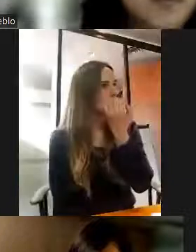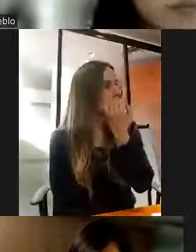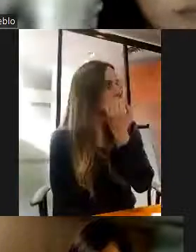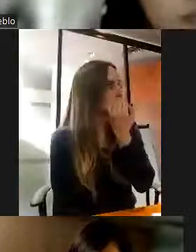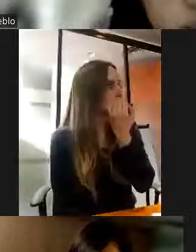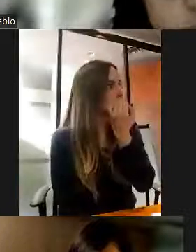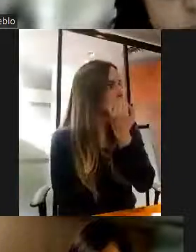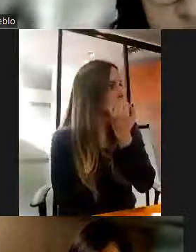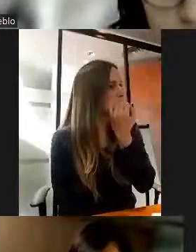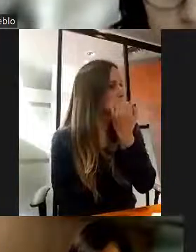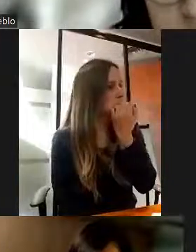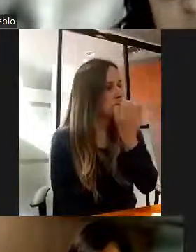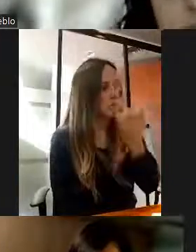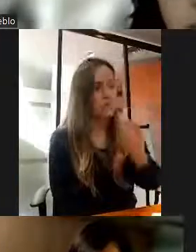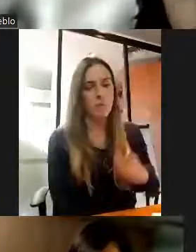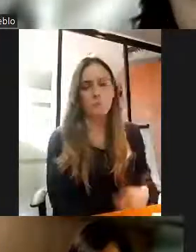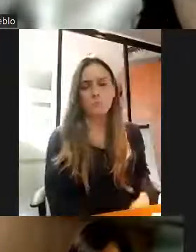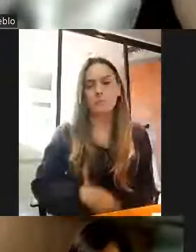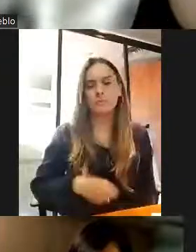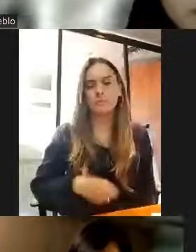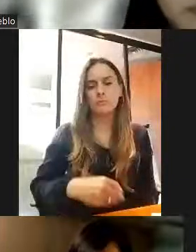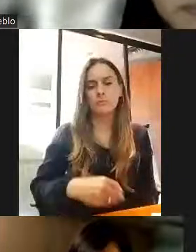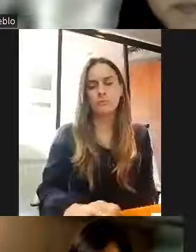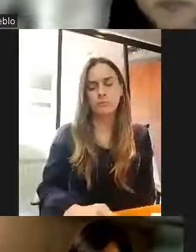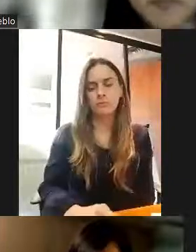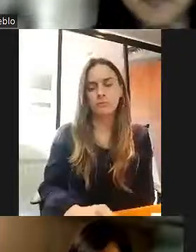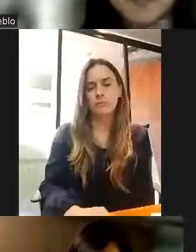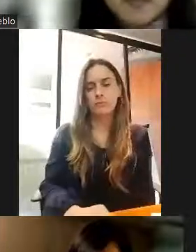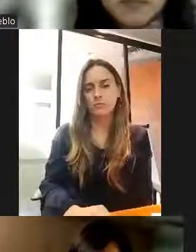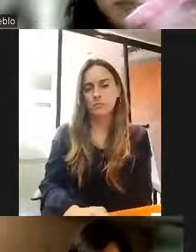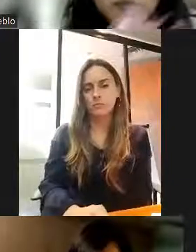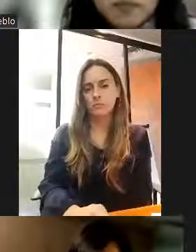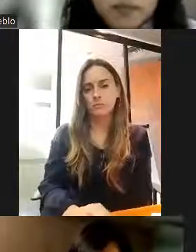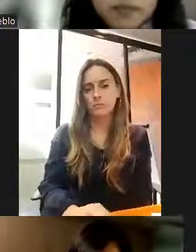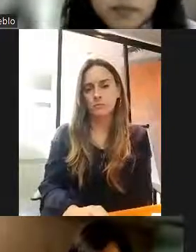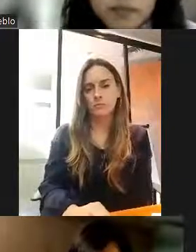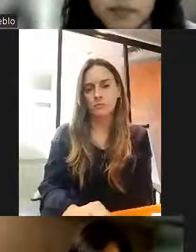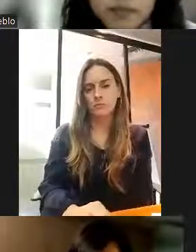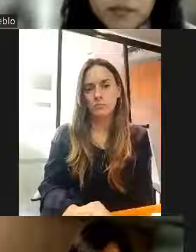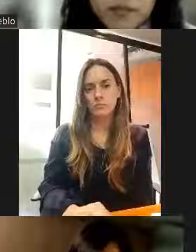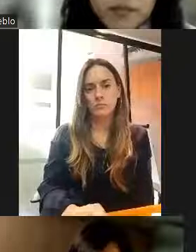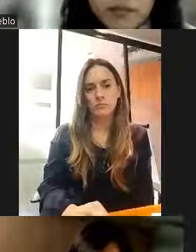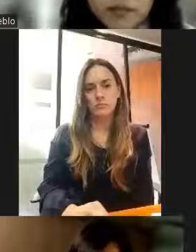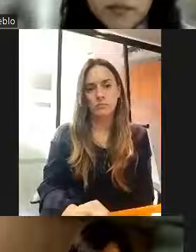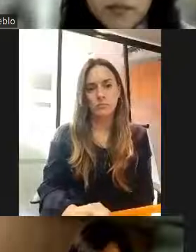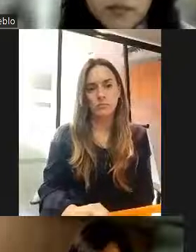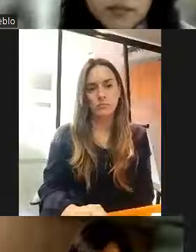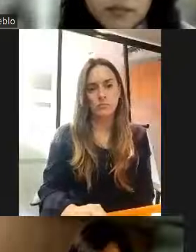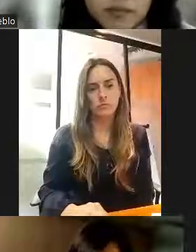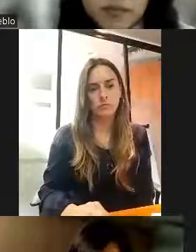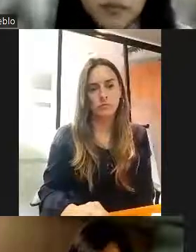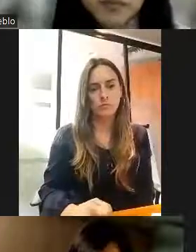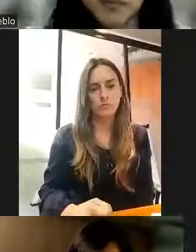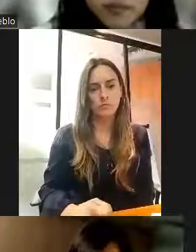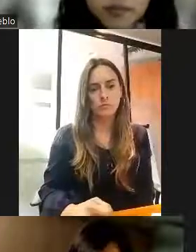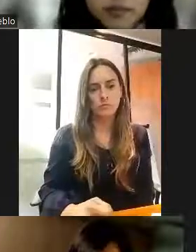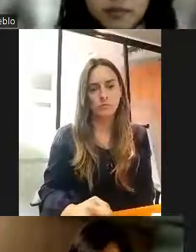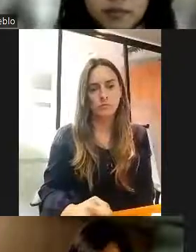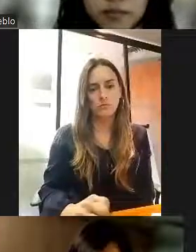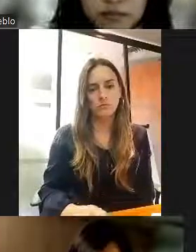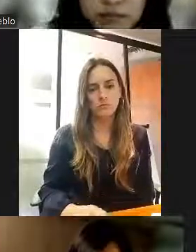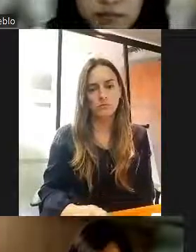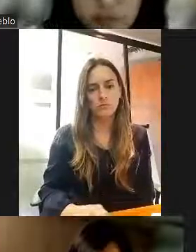las cosas o una especie de contagio hacia otros actores que en ese momento despiertan y hacen sus propios